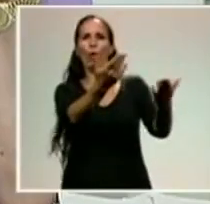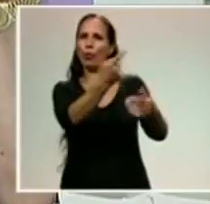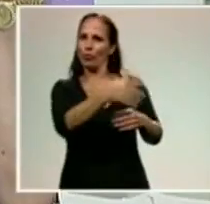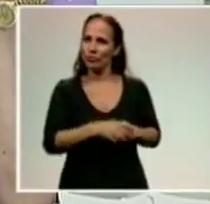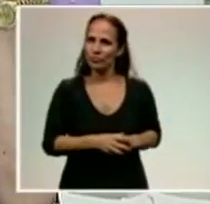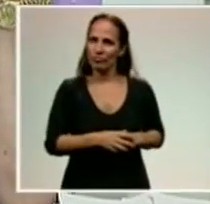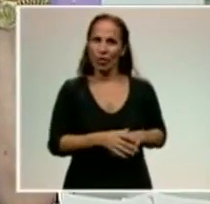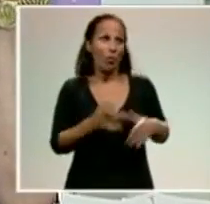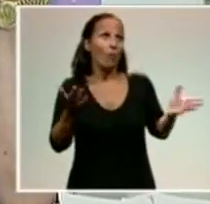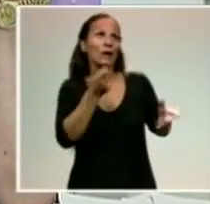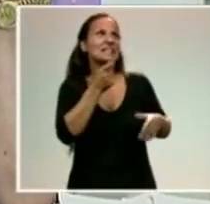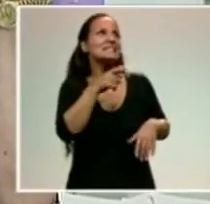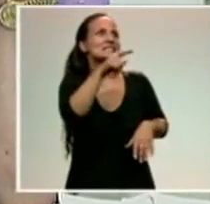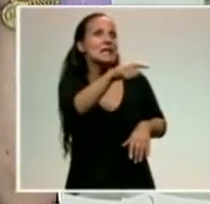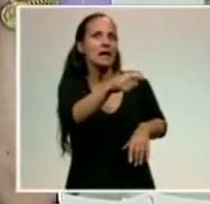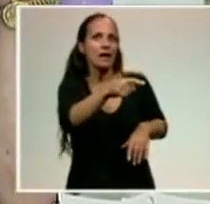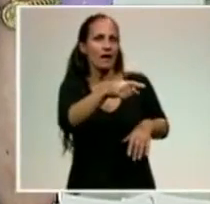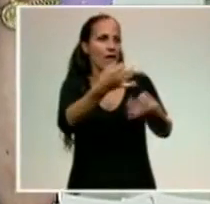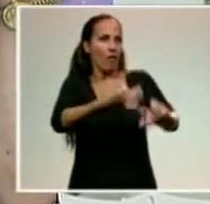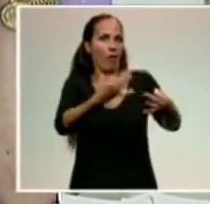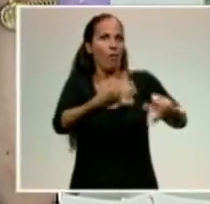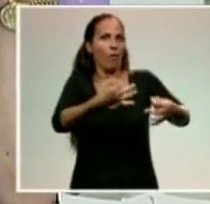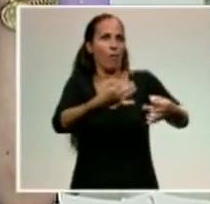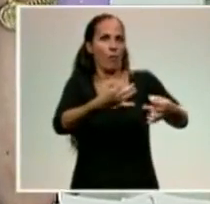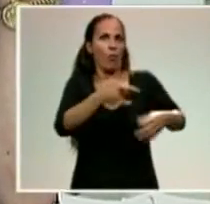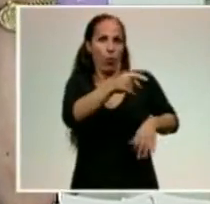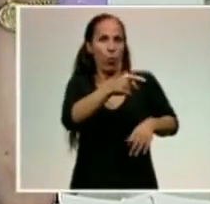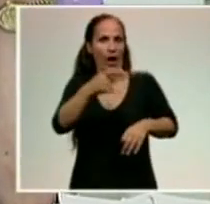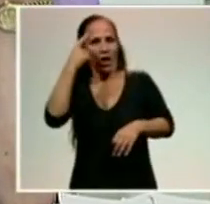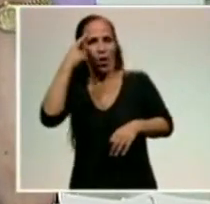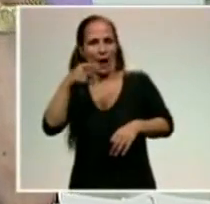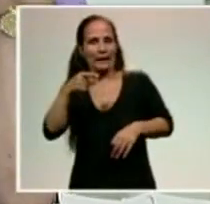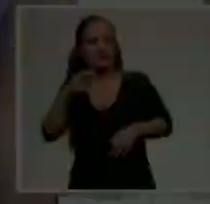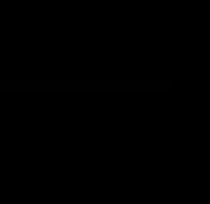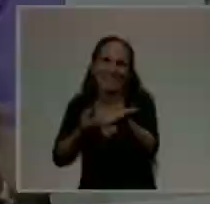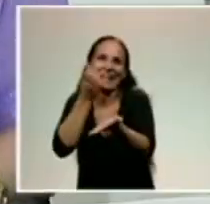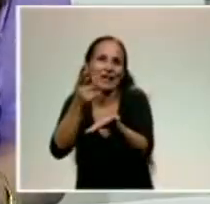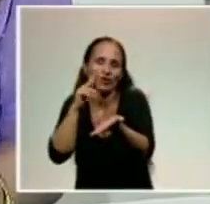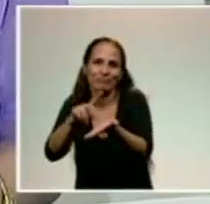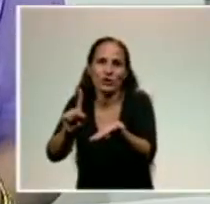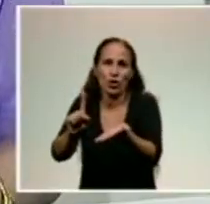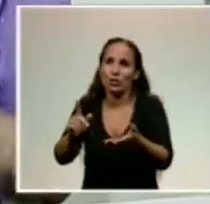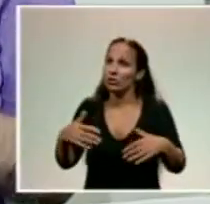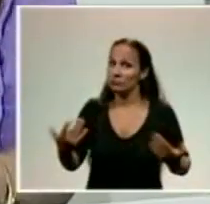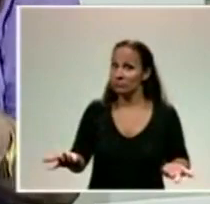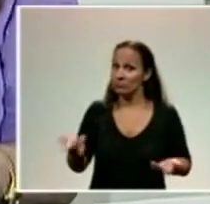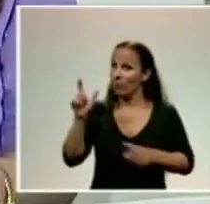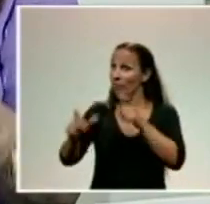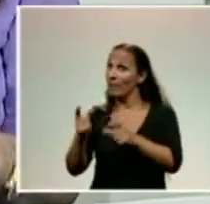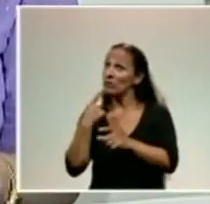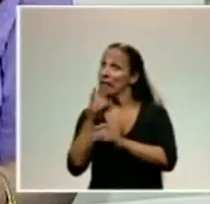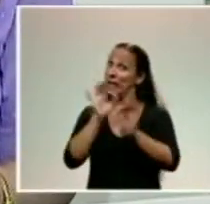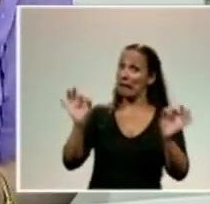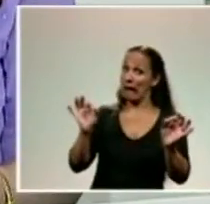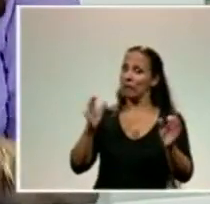si fueras un buen candidato para ellos, ahí estaríamos en problemas realmente. Yo le pido a los 40 millones